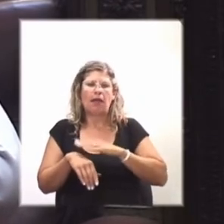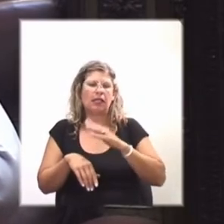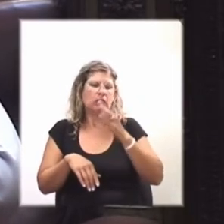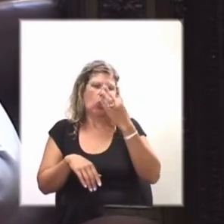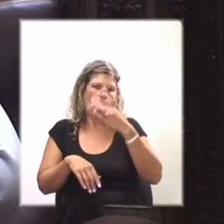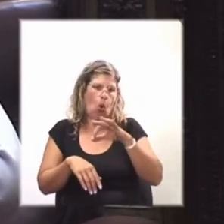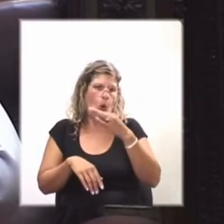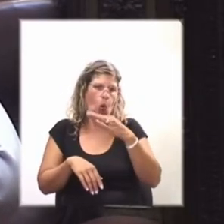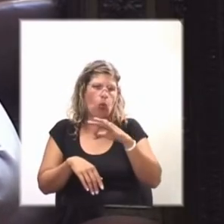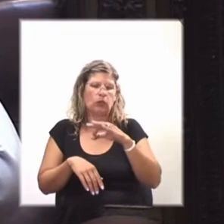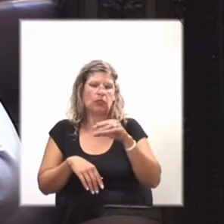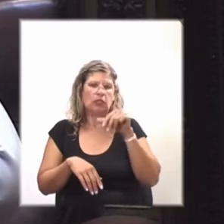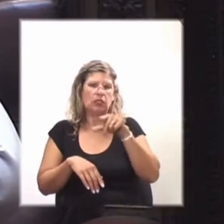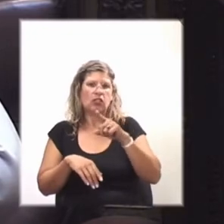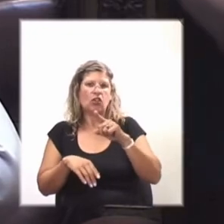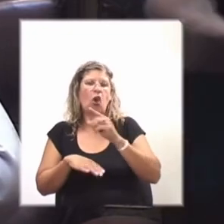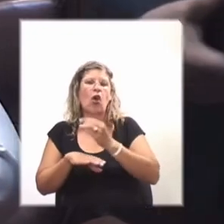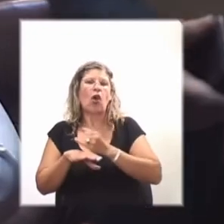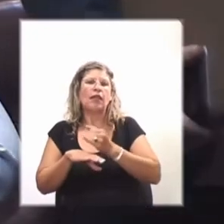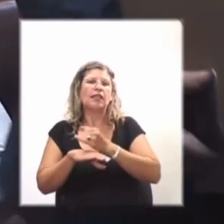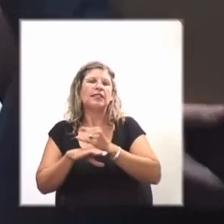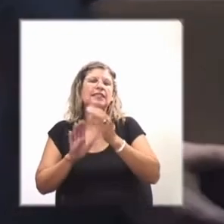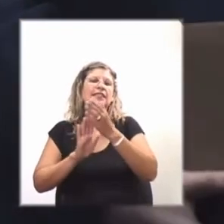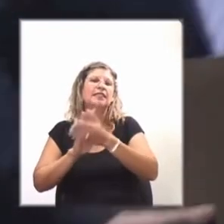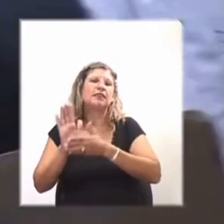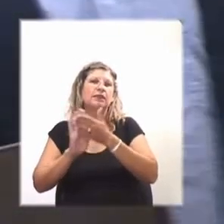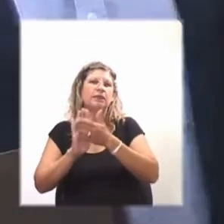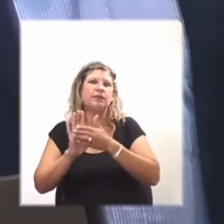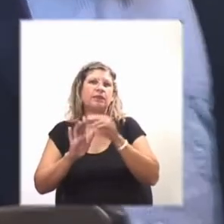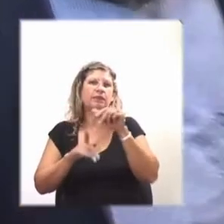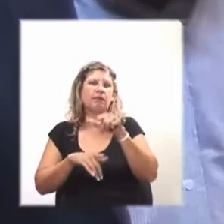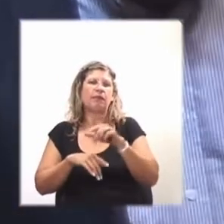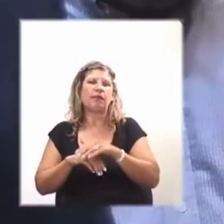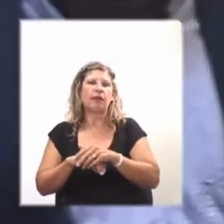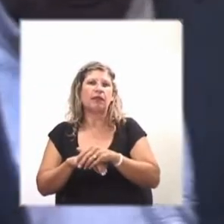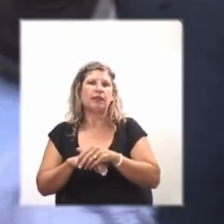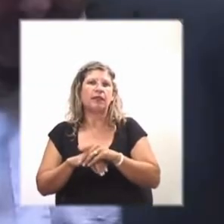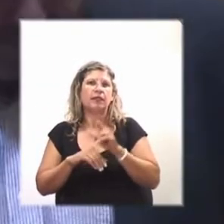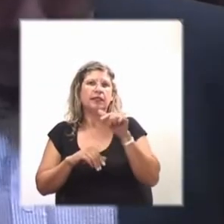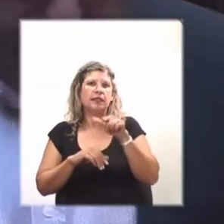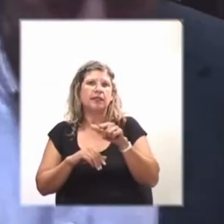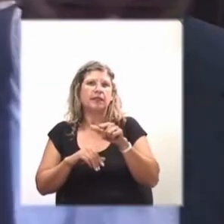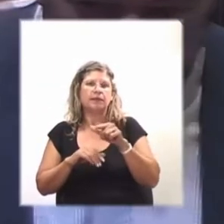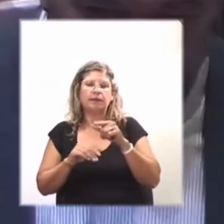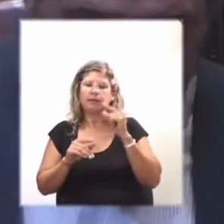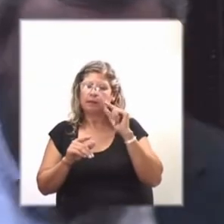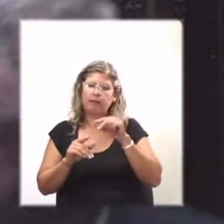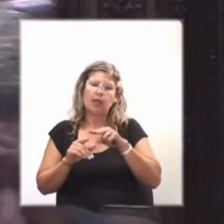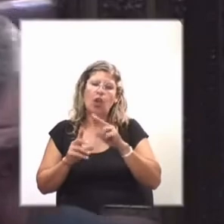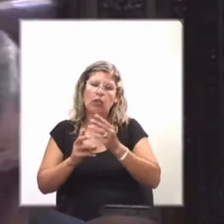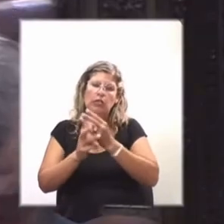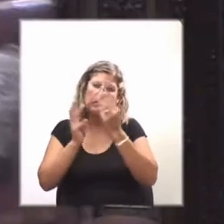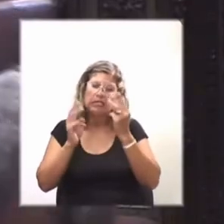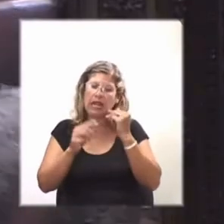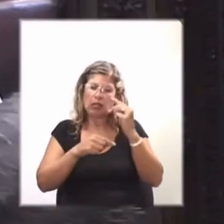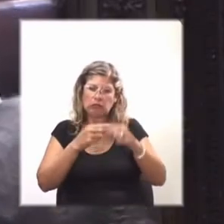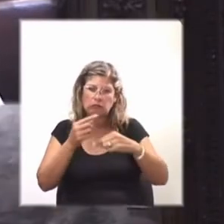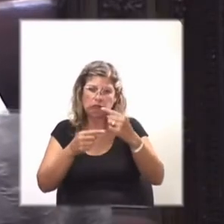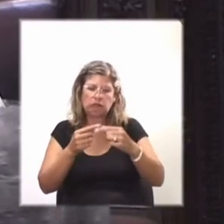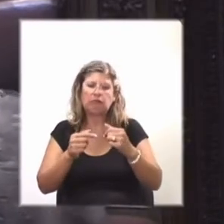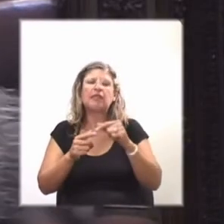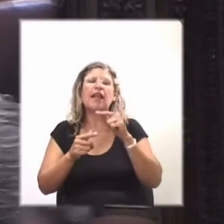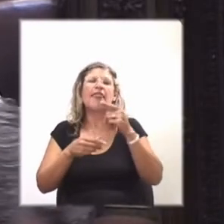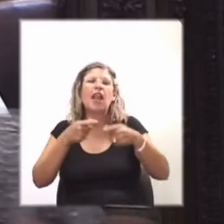de la institucionalidad nacional y consustanciados plenamente con esa perspectiva global y continua de la